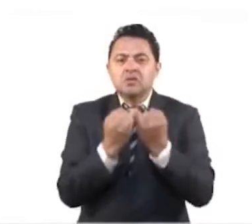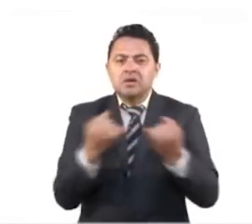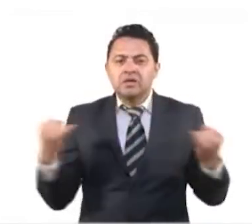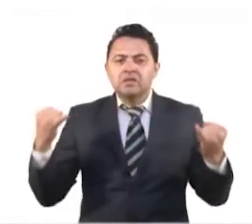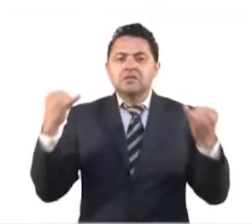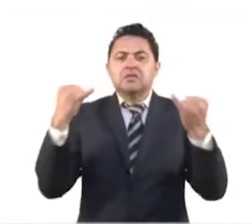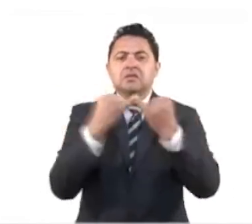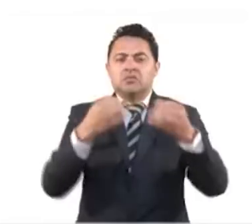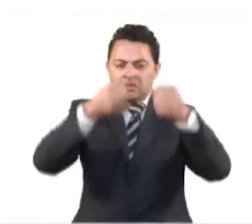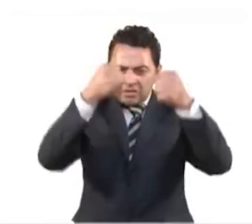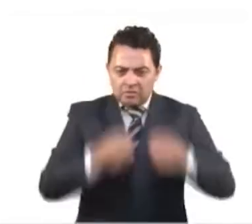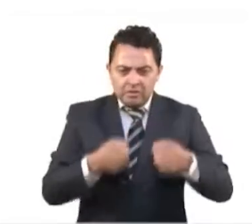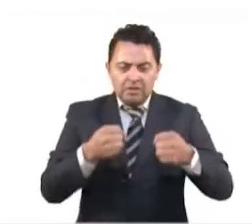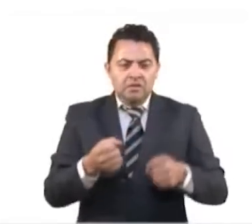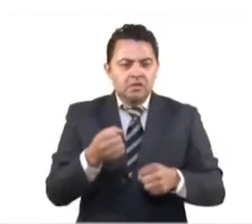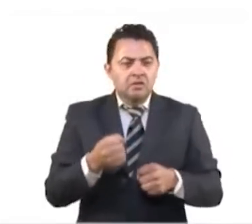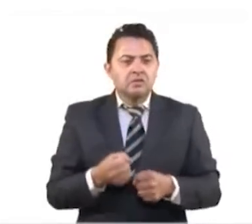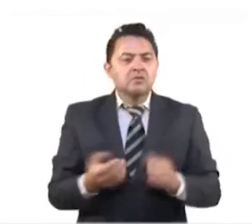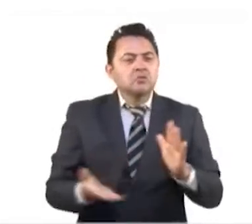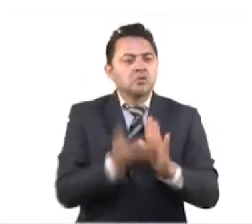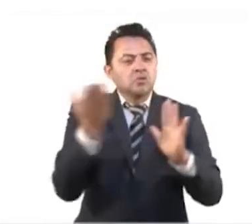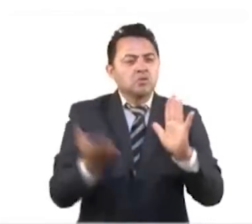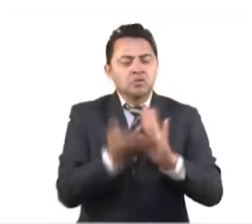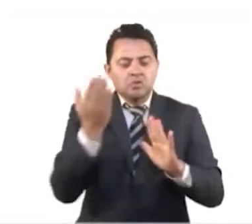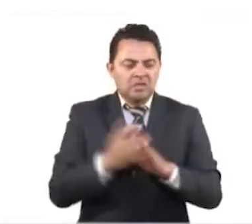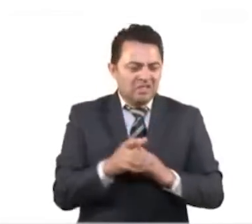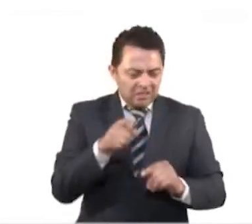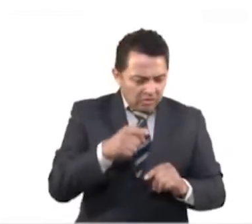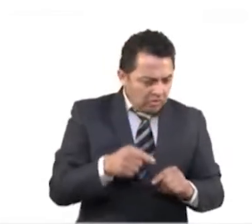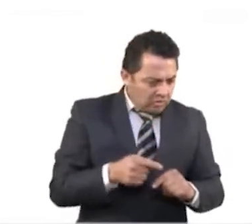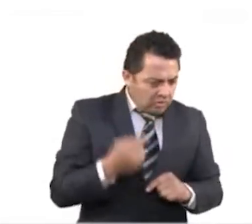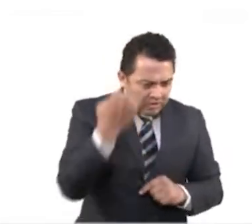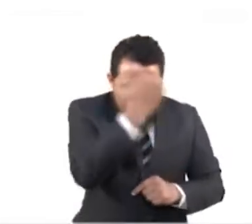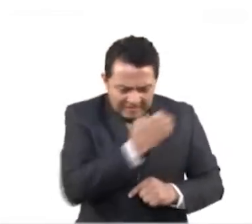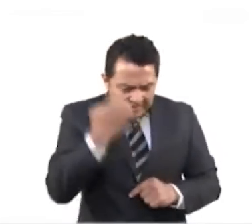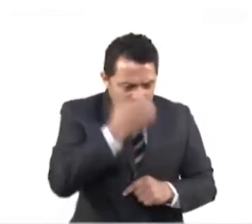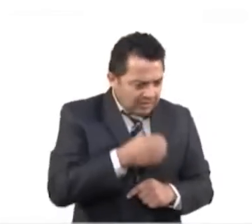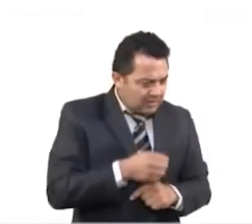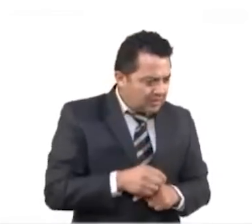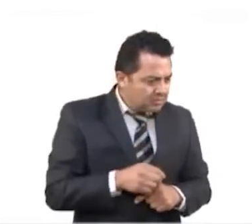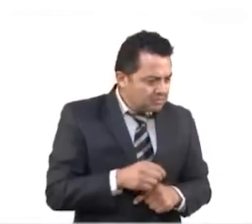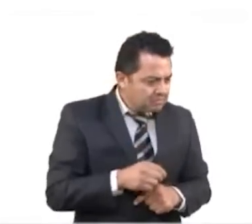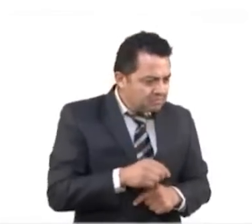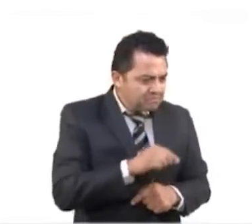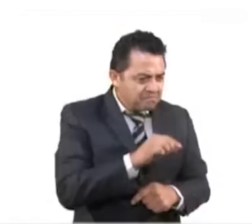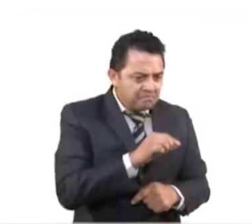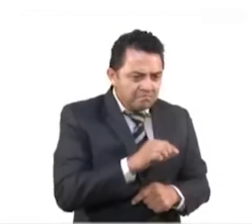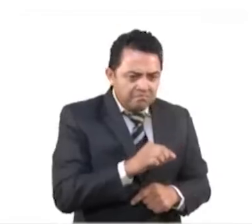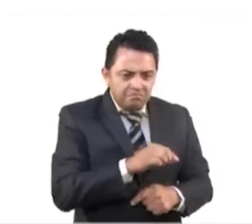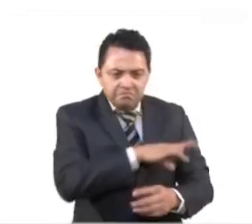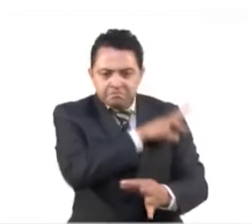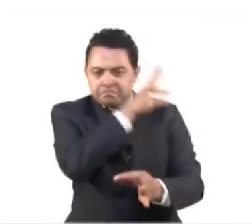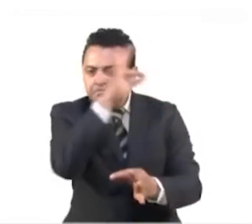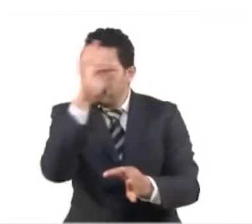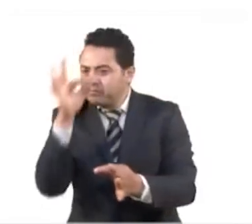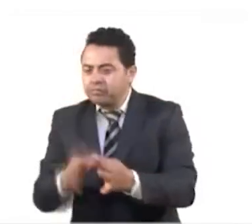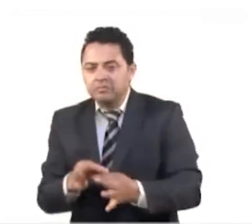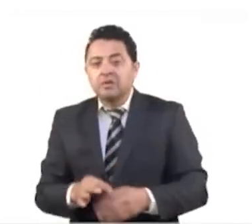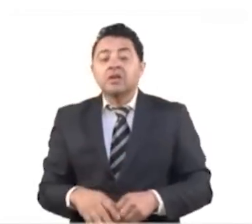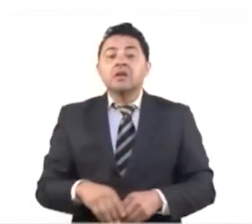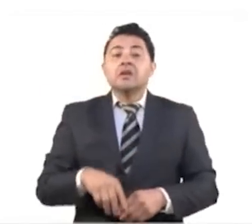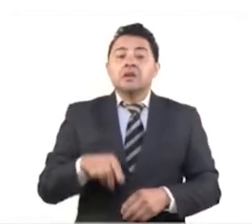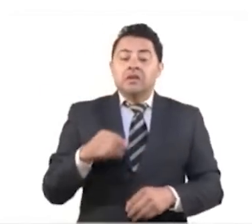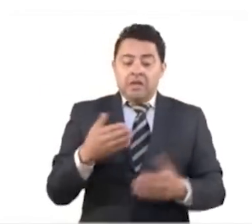las Construcciones y se encuentra en extraordinarias condiciones de seguridad y protegido para cualquier situación de